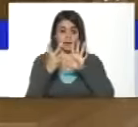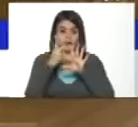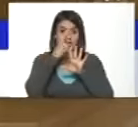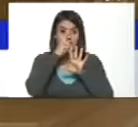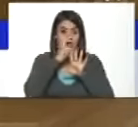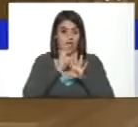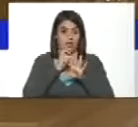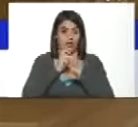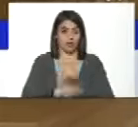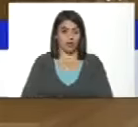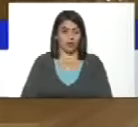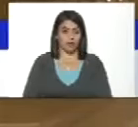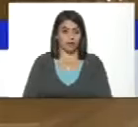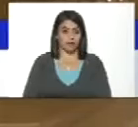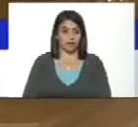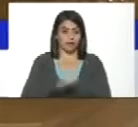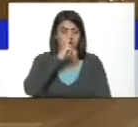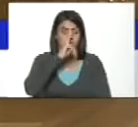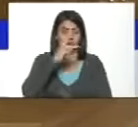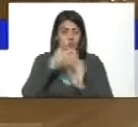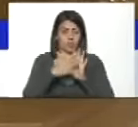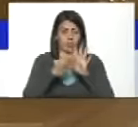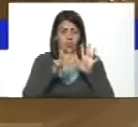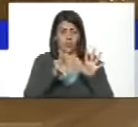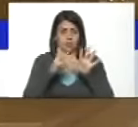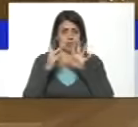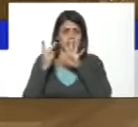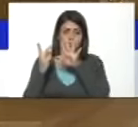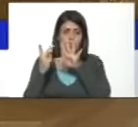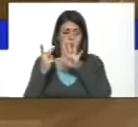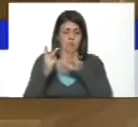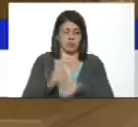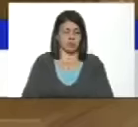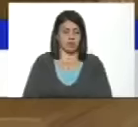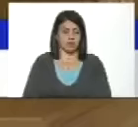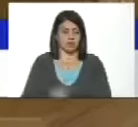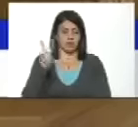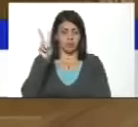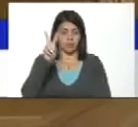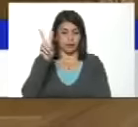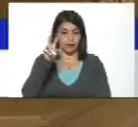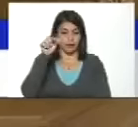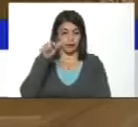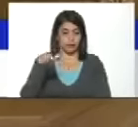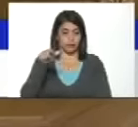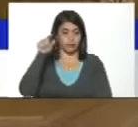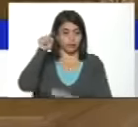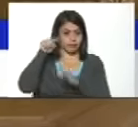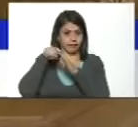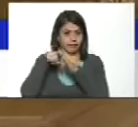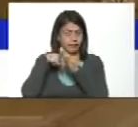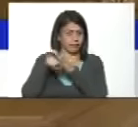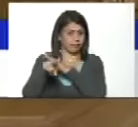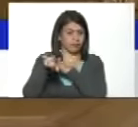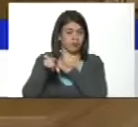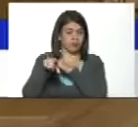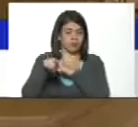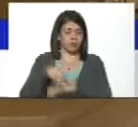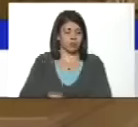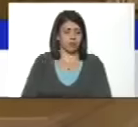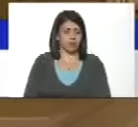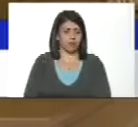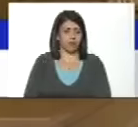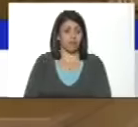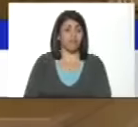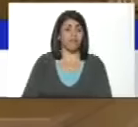7 años, año 2017, Venezuela estaba sumida en